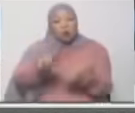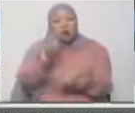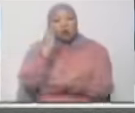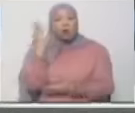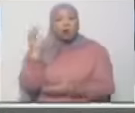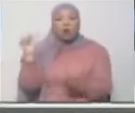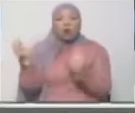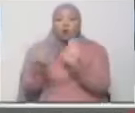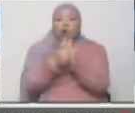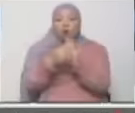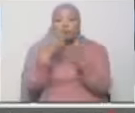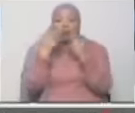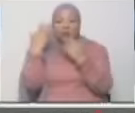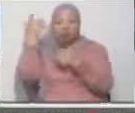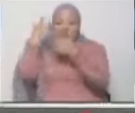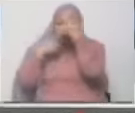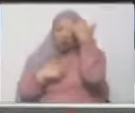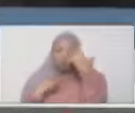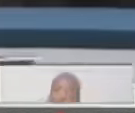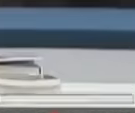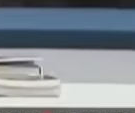del golpe de timón. Adelante, video.